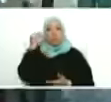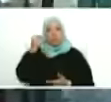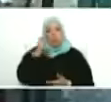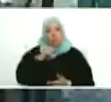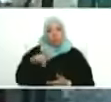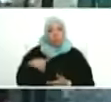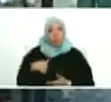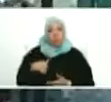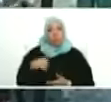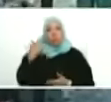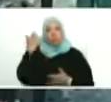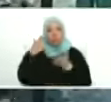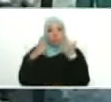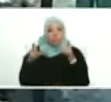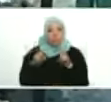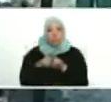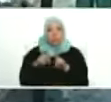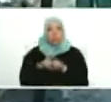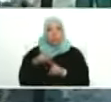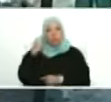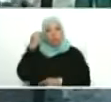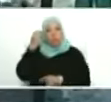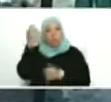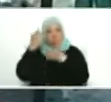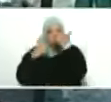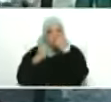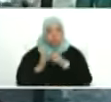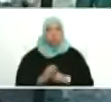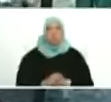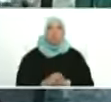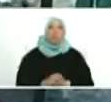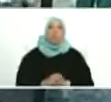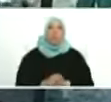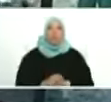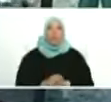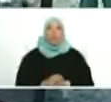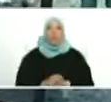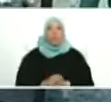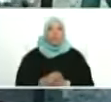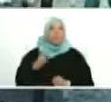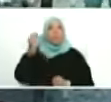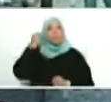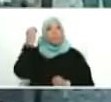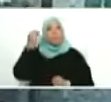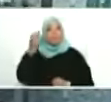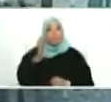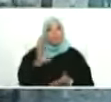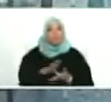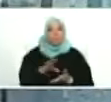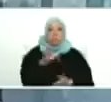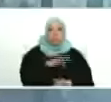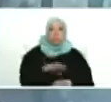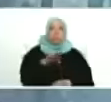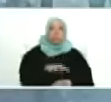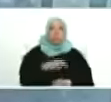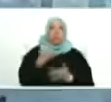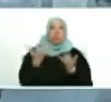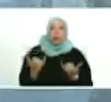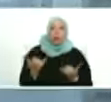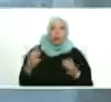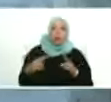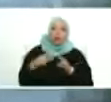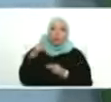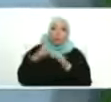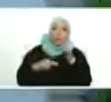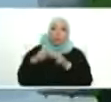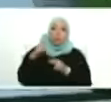nuestro comandante eterno, Hugo Rafael Chávez Fría, que soñaba con esta ciudad socialista. Estamos en